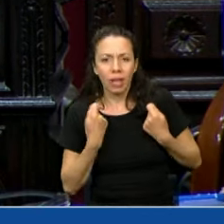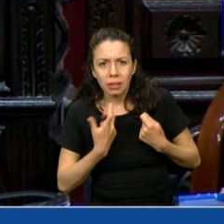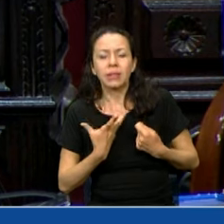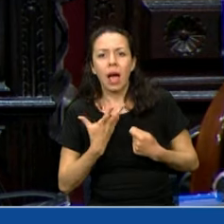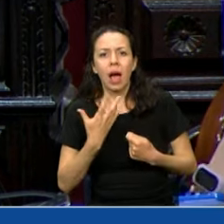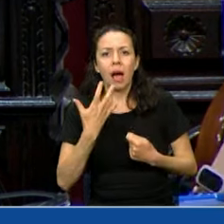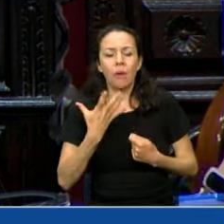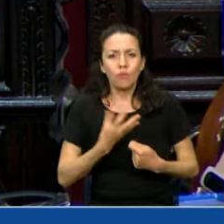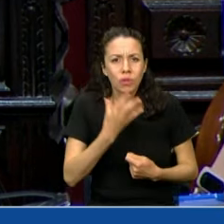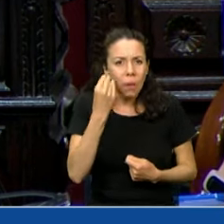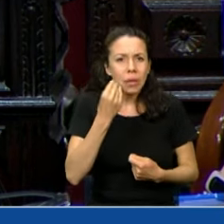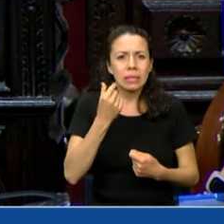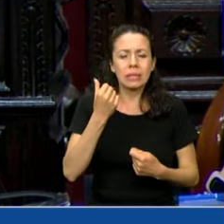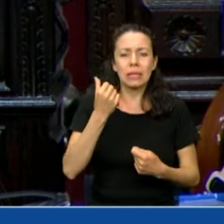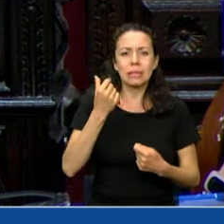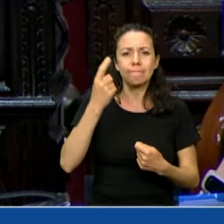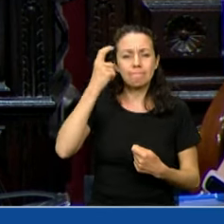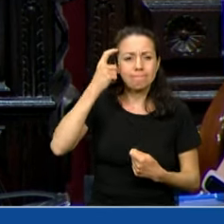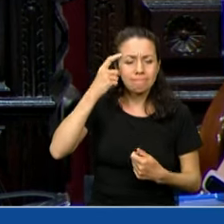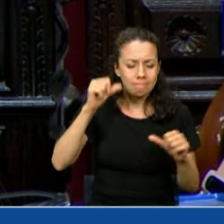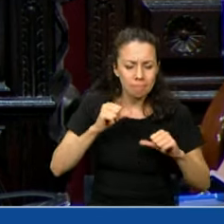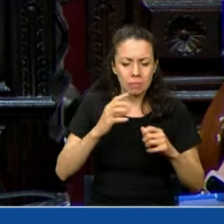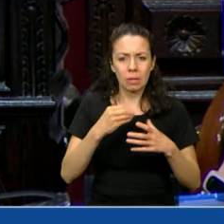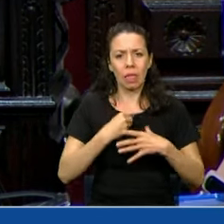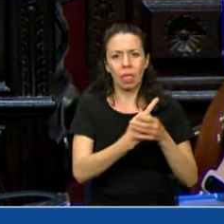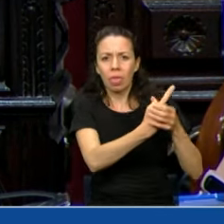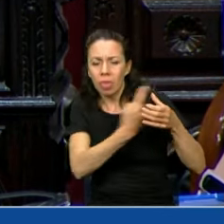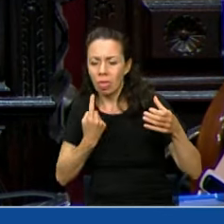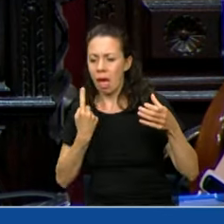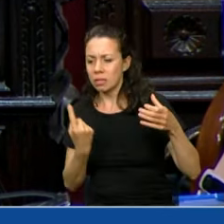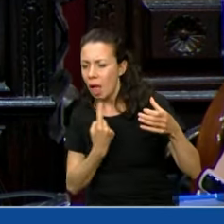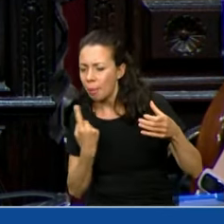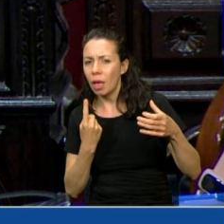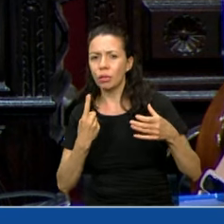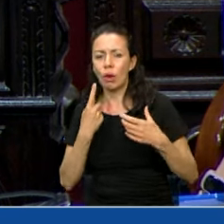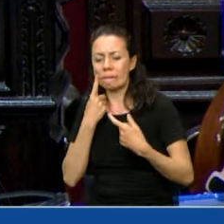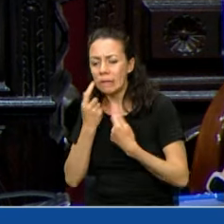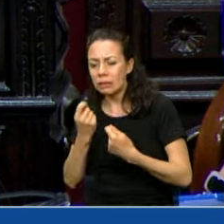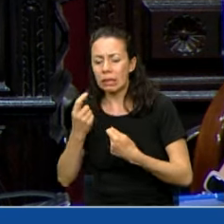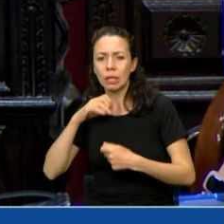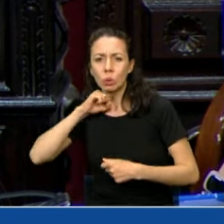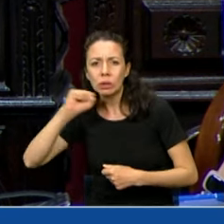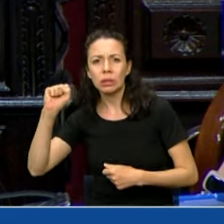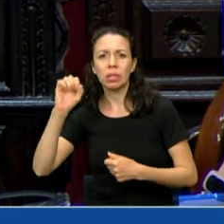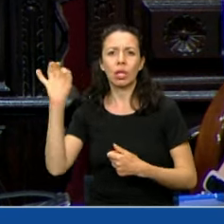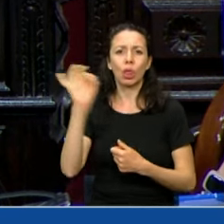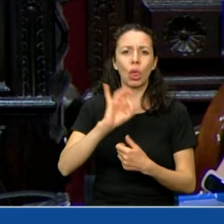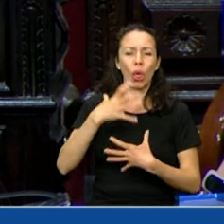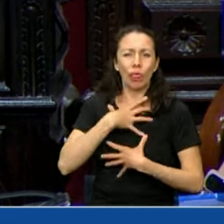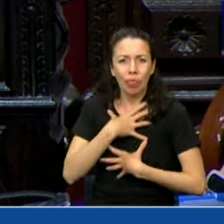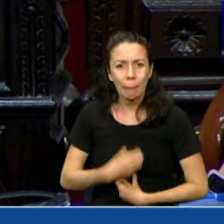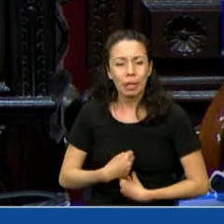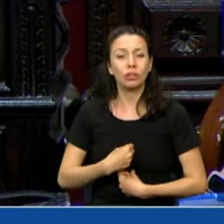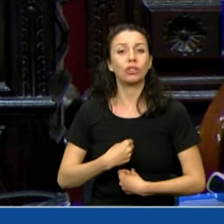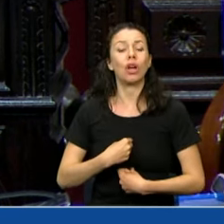de de daños psíquicos eh aislamiento este intentos de suicidio depresiones con con lo cual